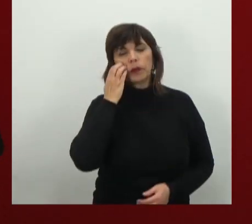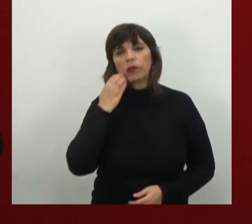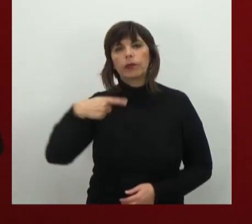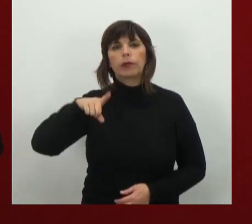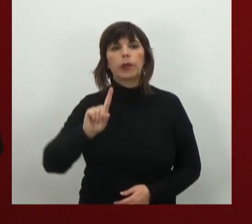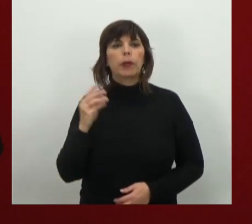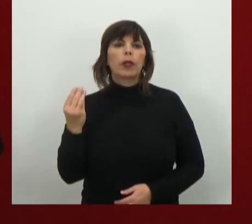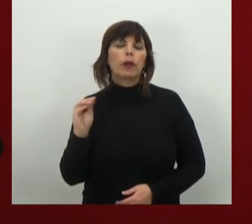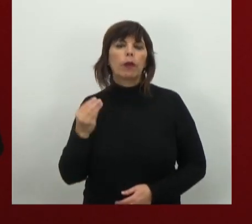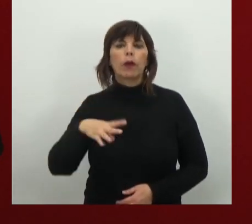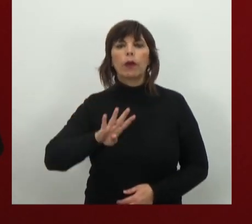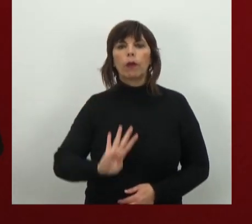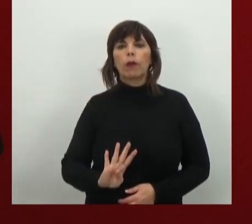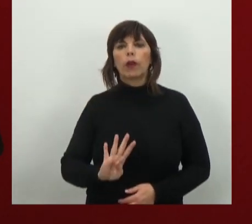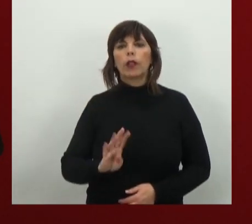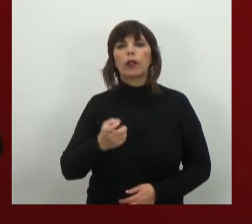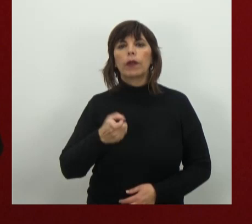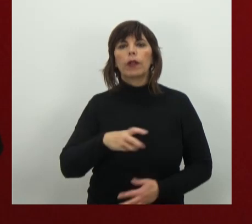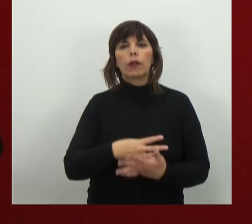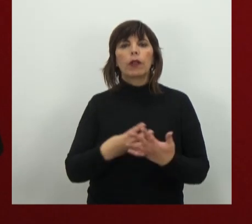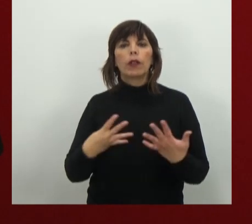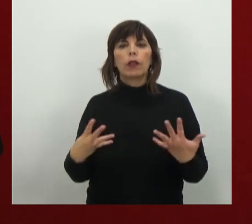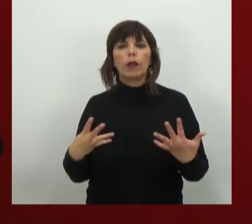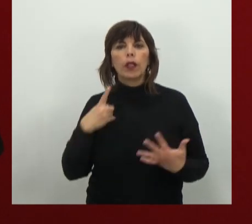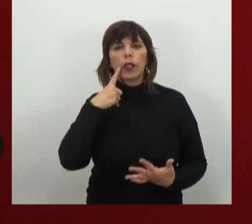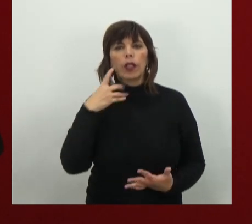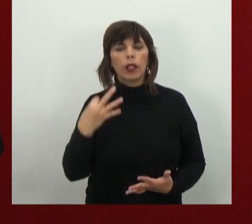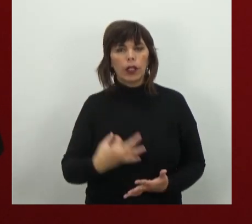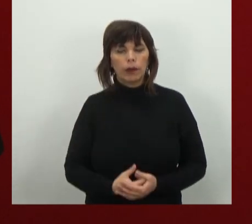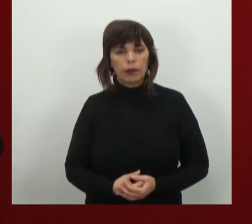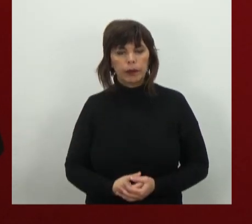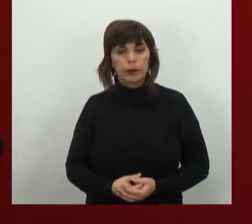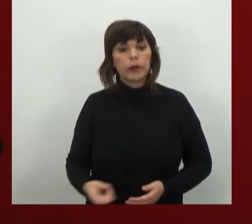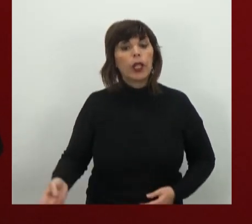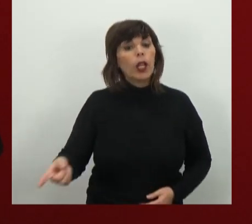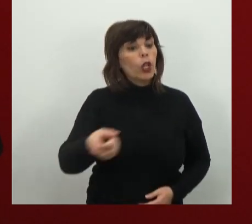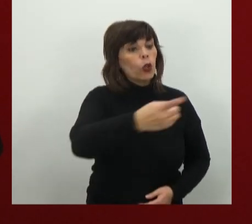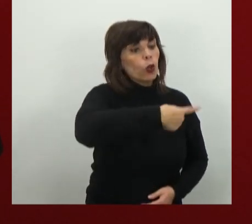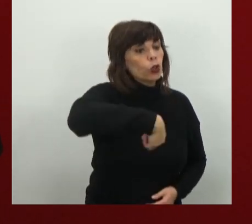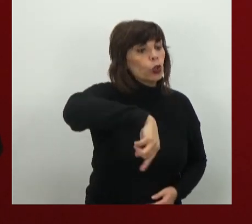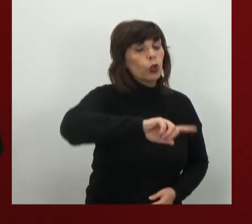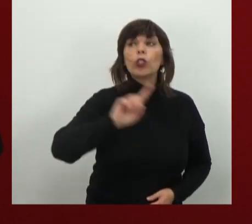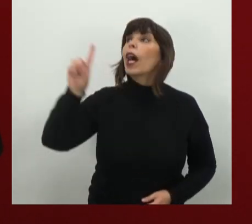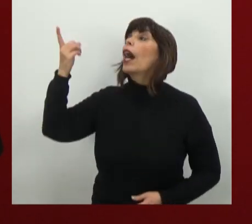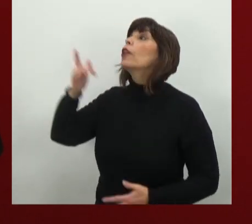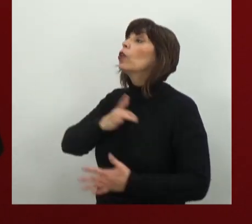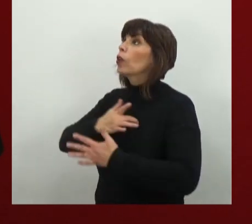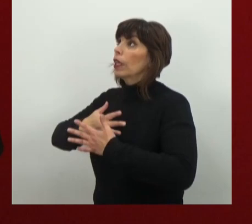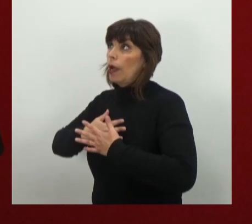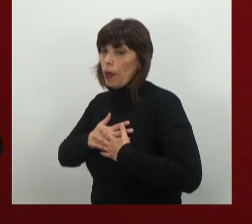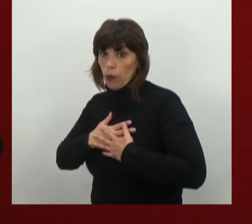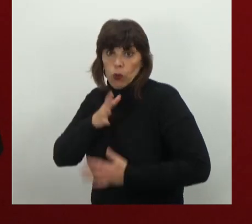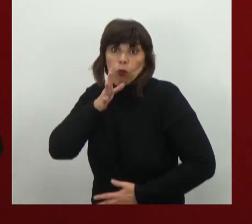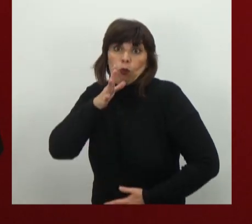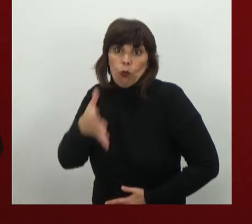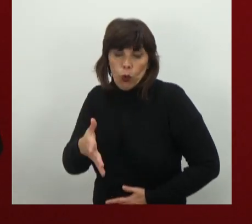capítulo 4, versículo 19. Nosotros le amamos a Él, y ahora oye, porque Él